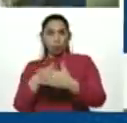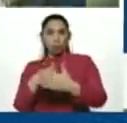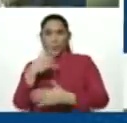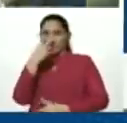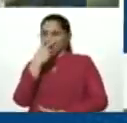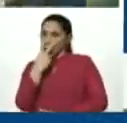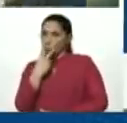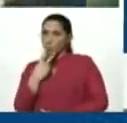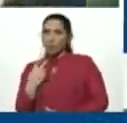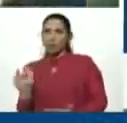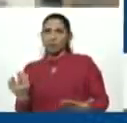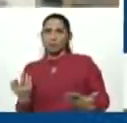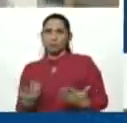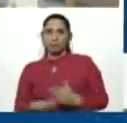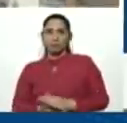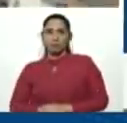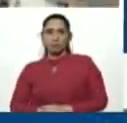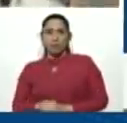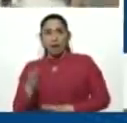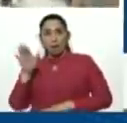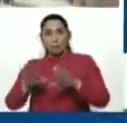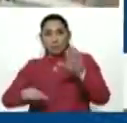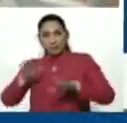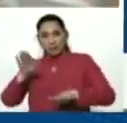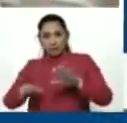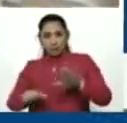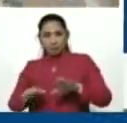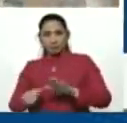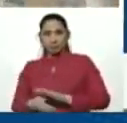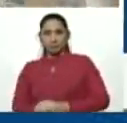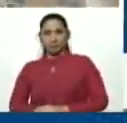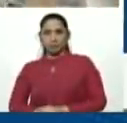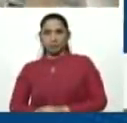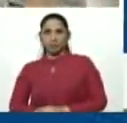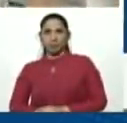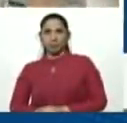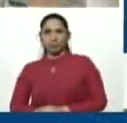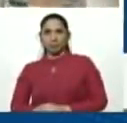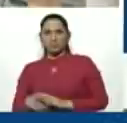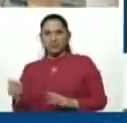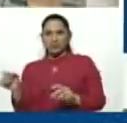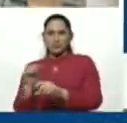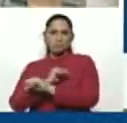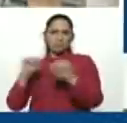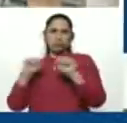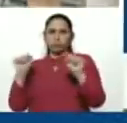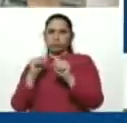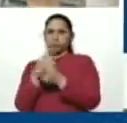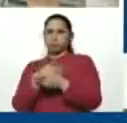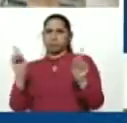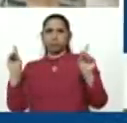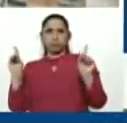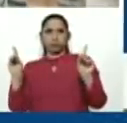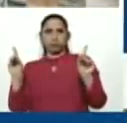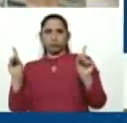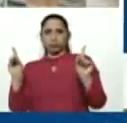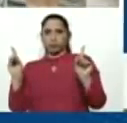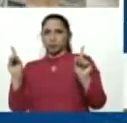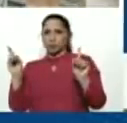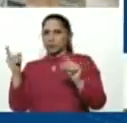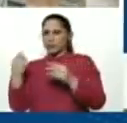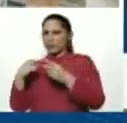pobres. A pesar de esa explosión democrática,